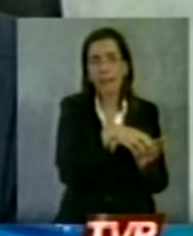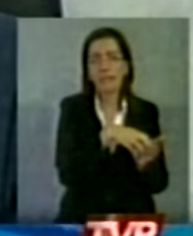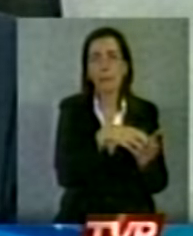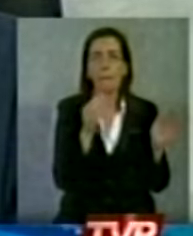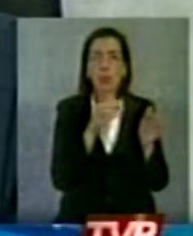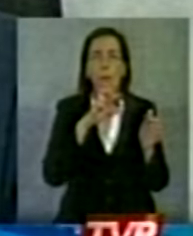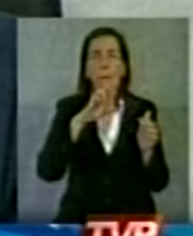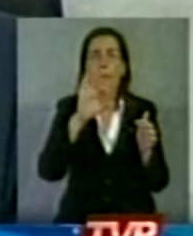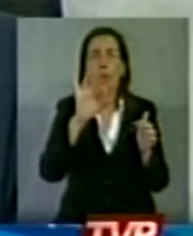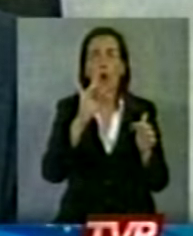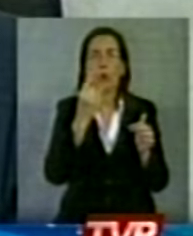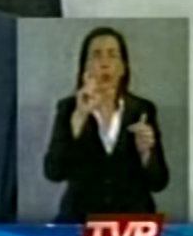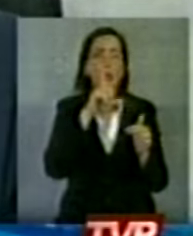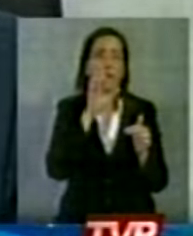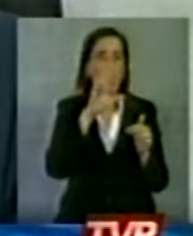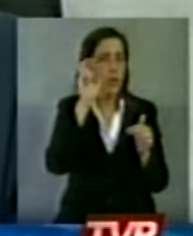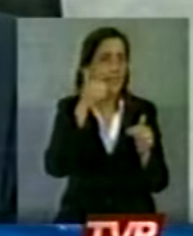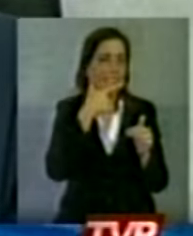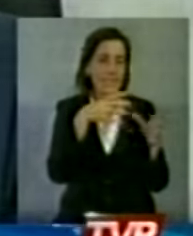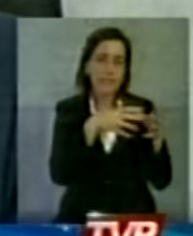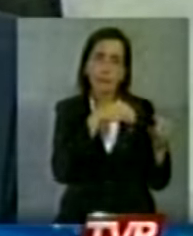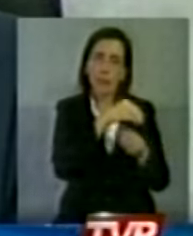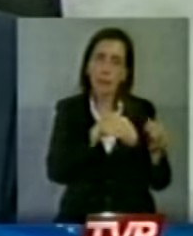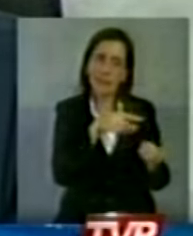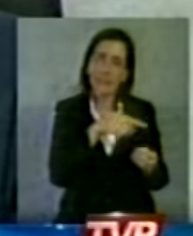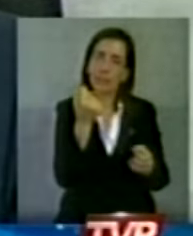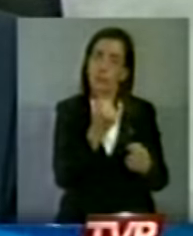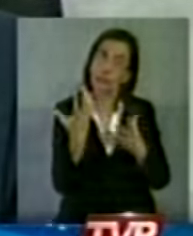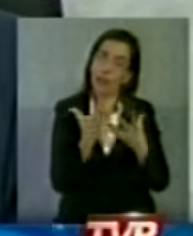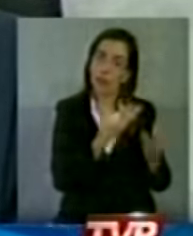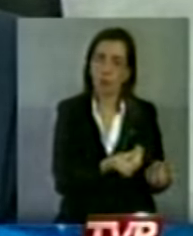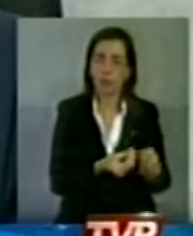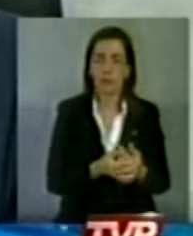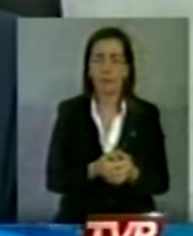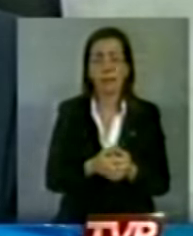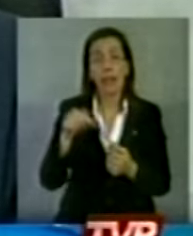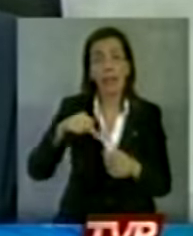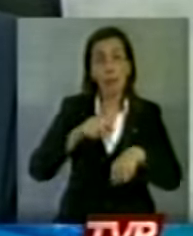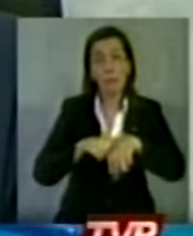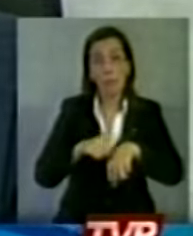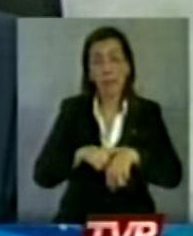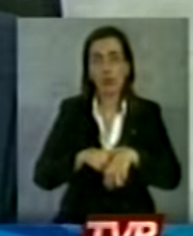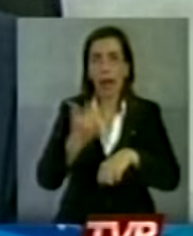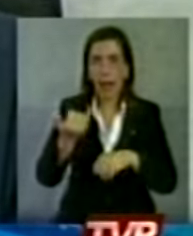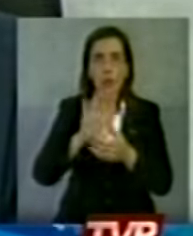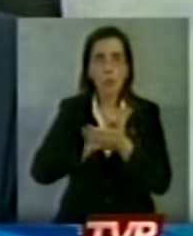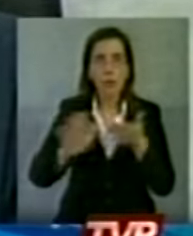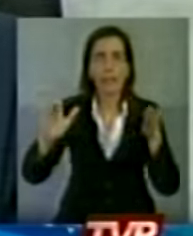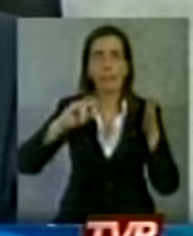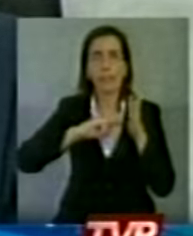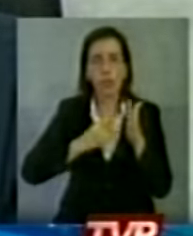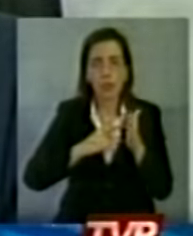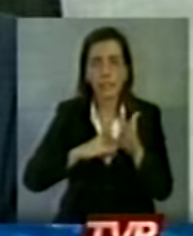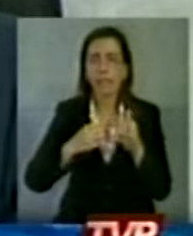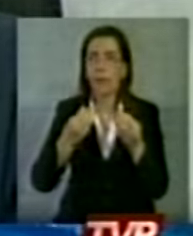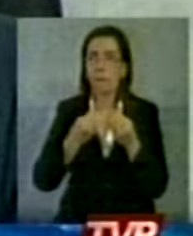Igualmente, en este momento histórico, caracterizado por las nuevas tecnologías y los procesos intensivos